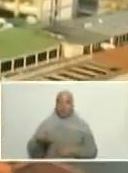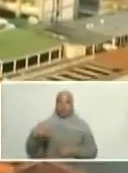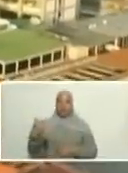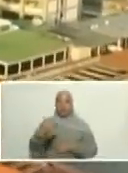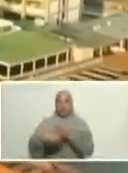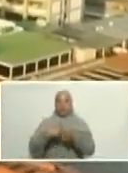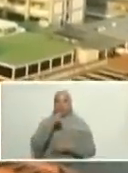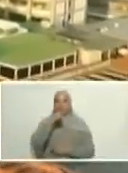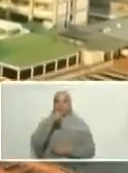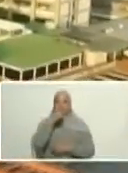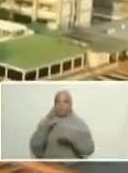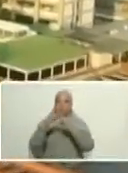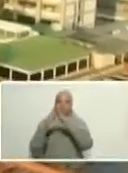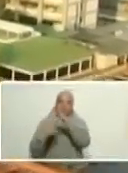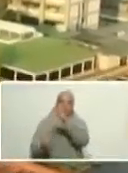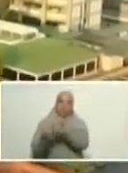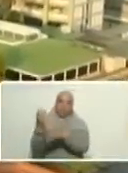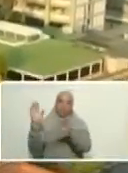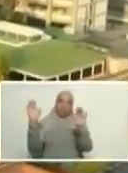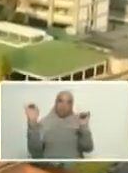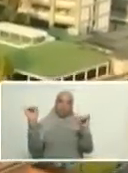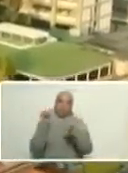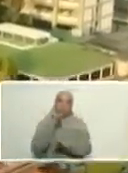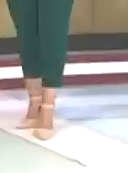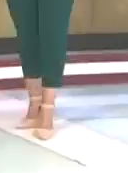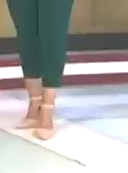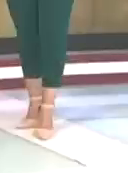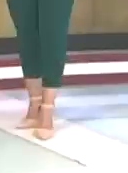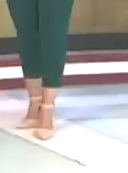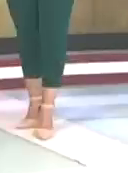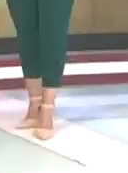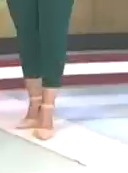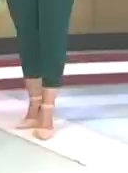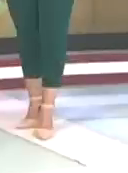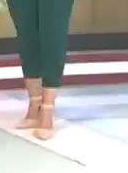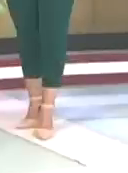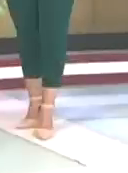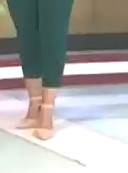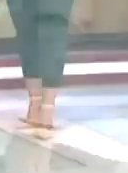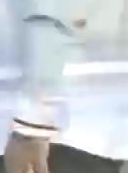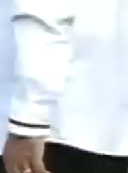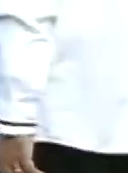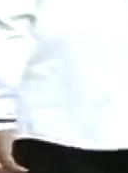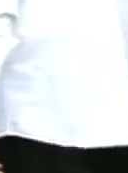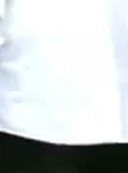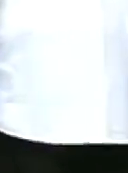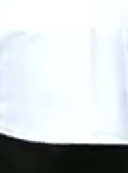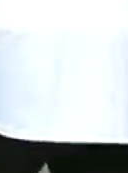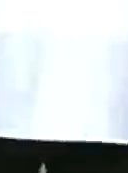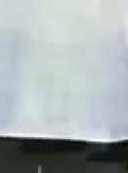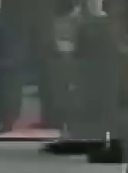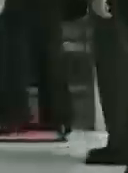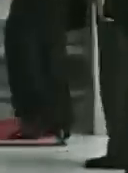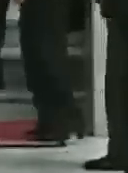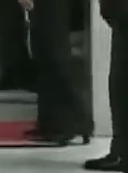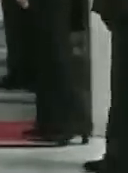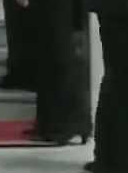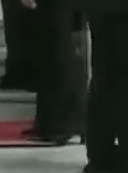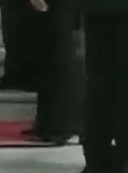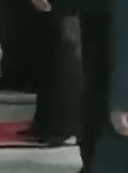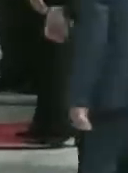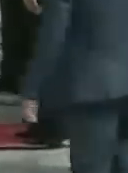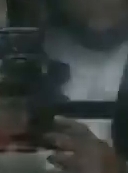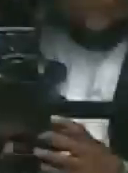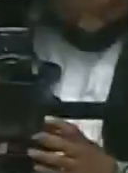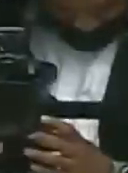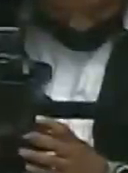Palacio de Miraflores. Con esta información despedimos este contacto. Adelante. El presidente constitucional de la República, Nicolás Maduro, recibió en el Palacio